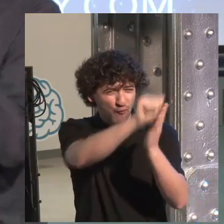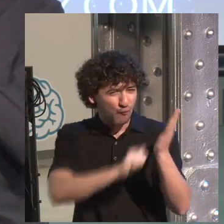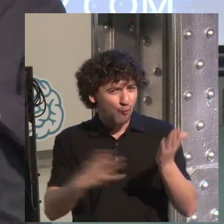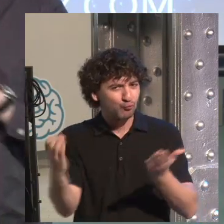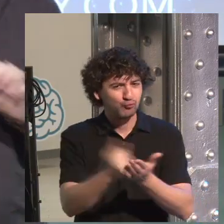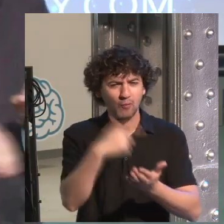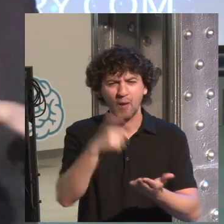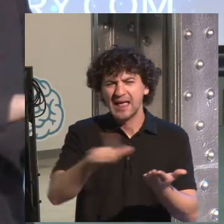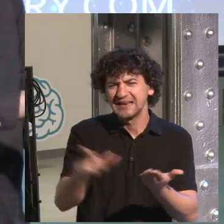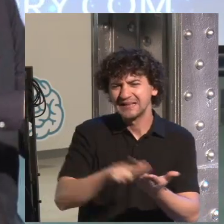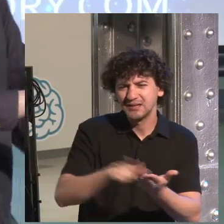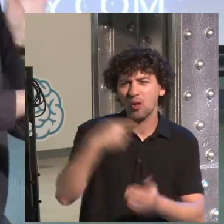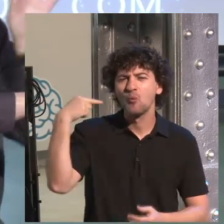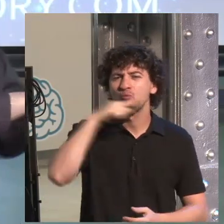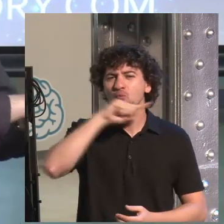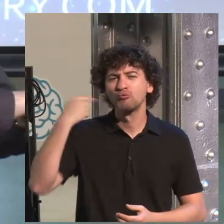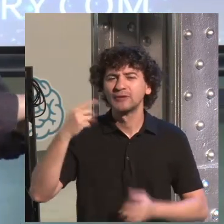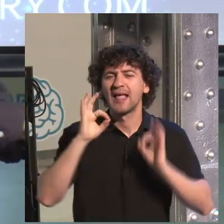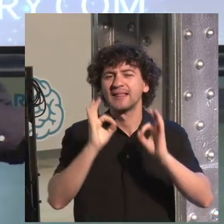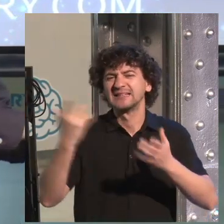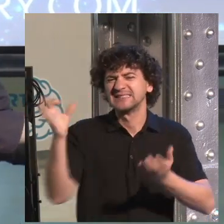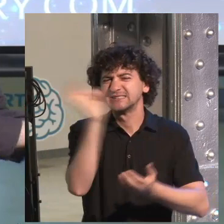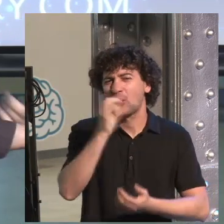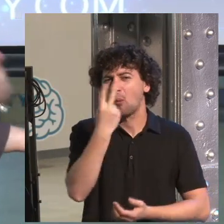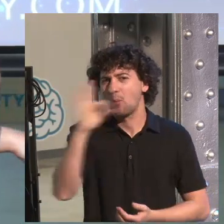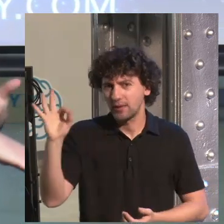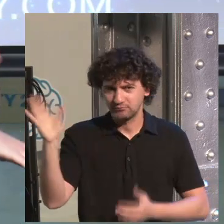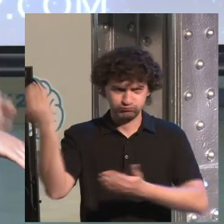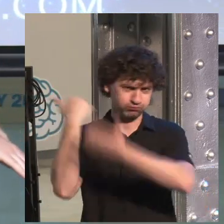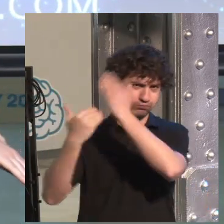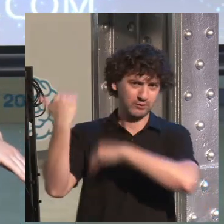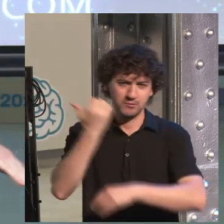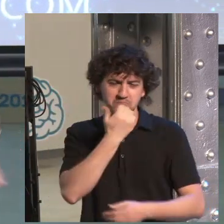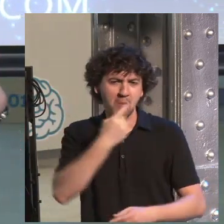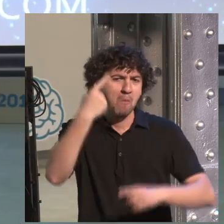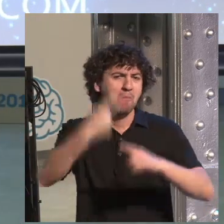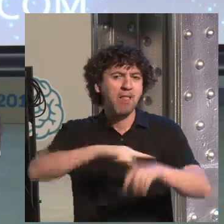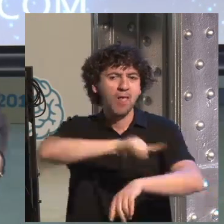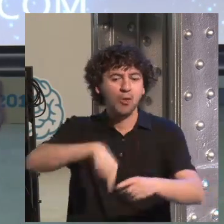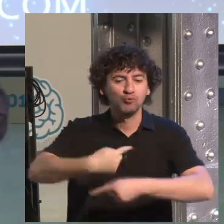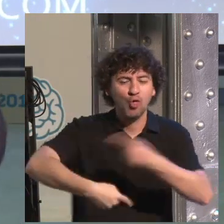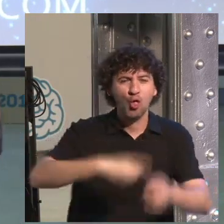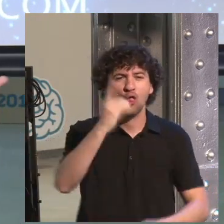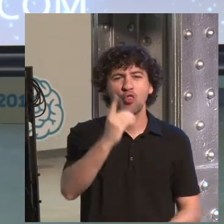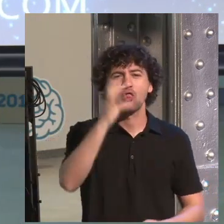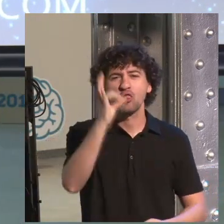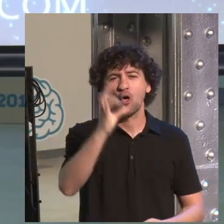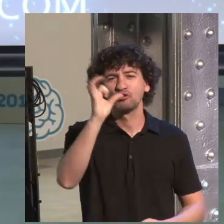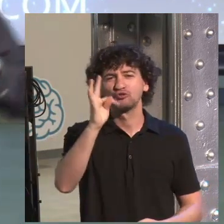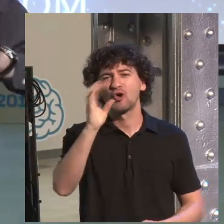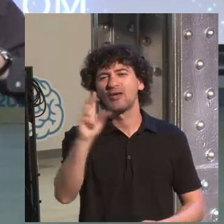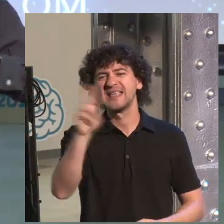clásicos de la literatura rusa del siglo XX, tochacos. Pues me empiezas media hora diaria leyendo con Dostoyevsky, tú vas subiendo según te vas